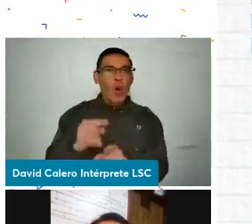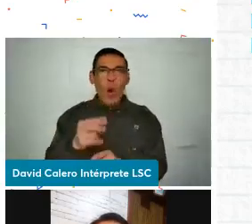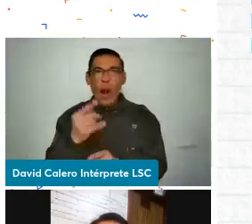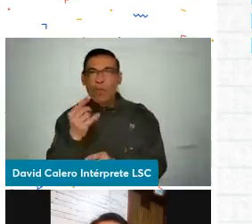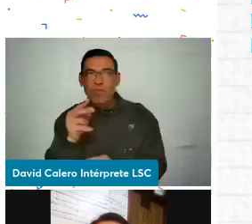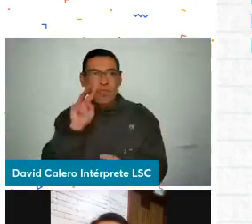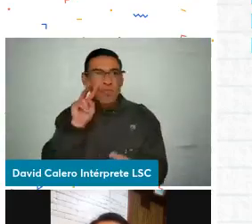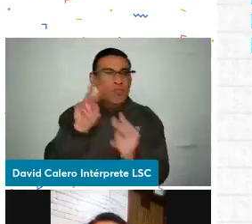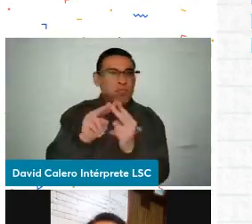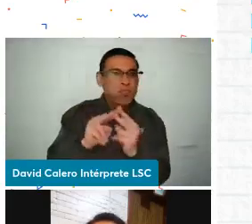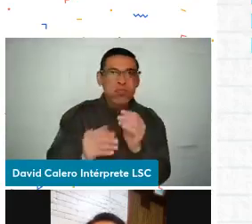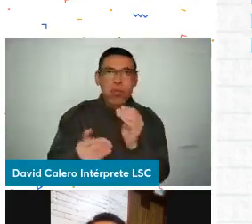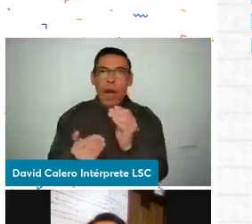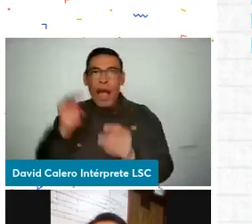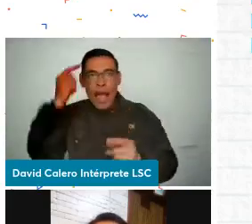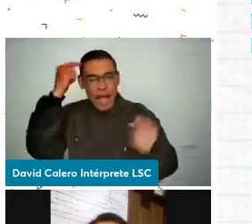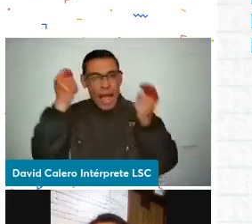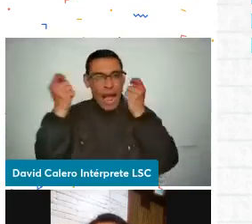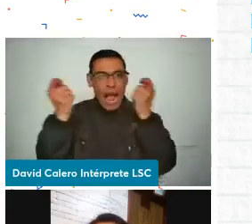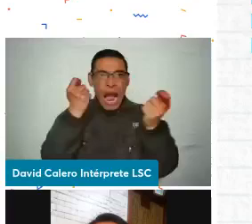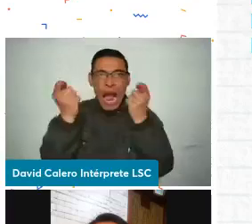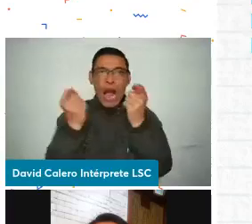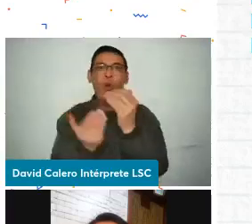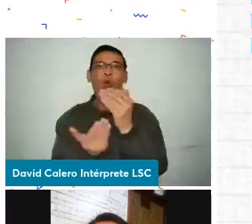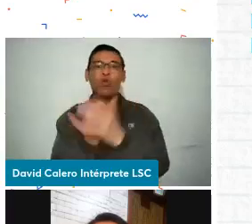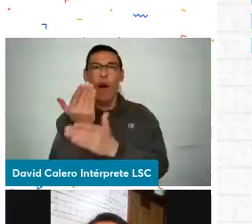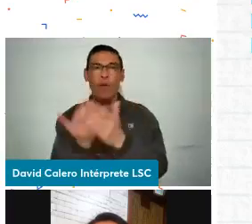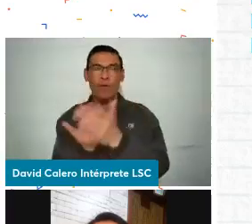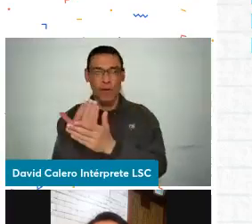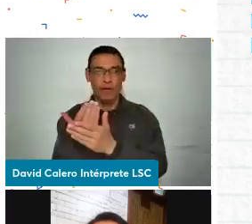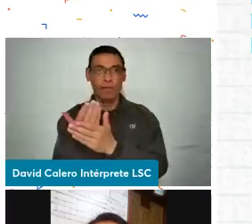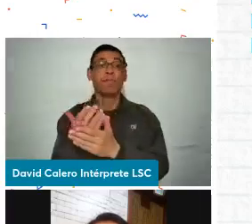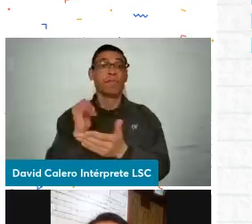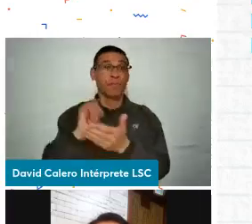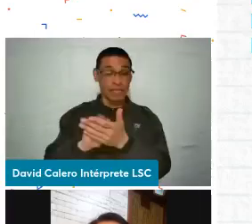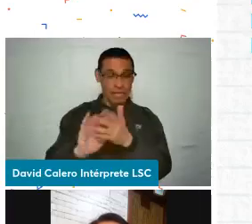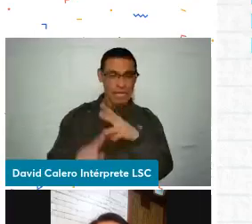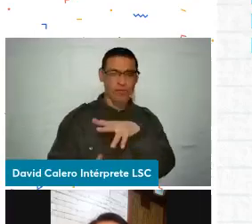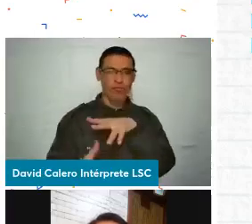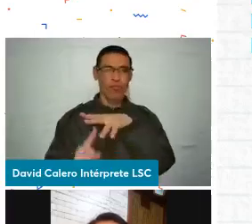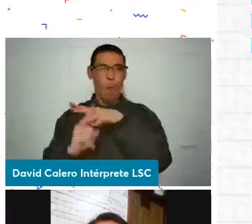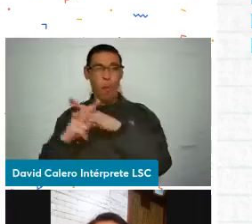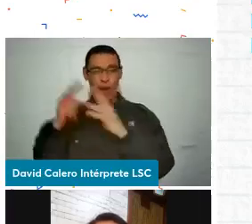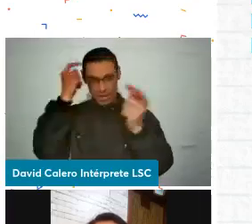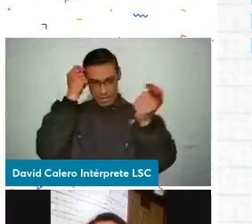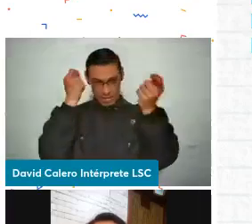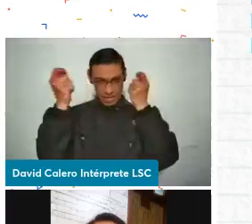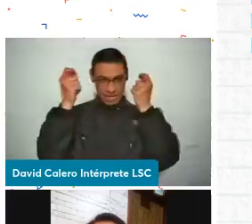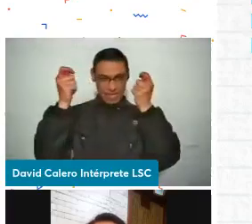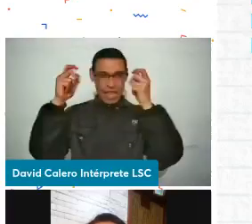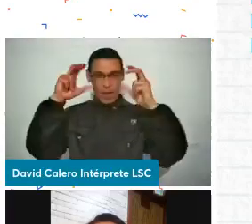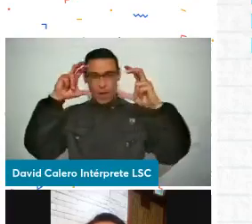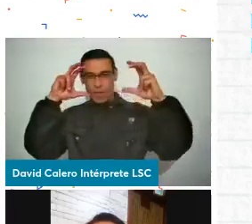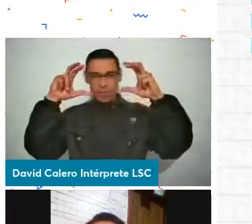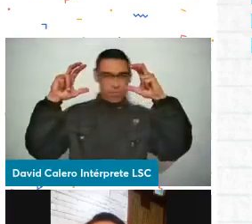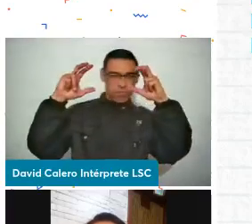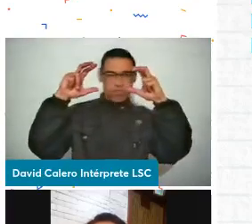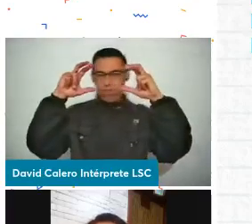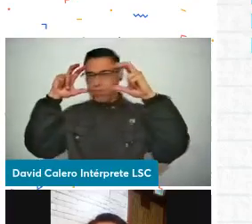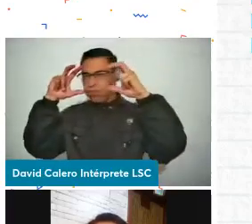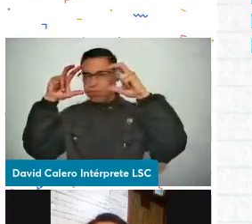allí surge la estrategia de la realidad aumentada como un mecanismo para que ellos